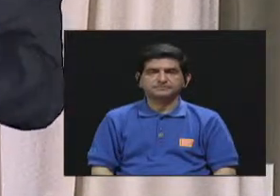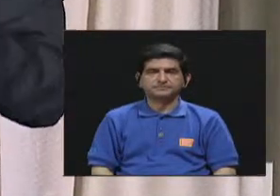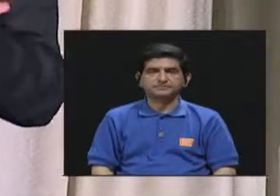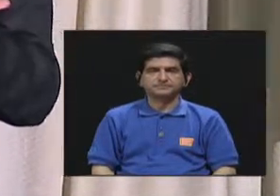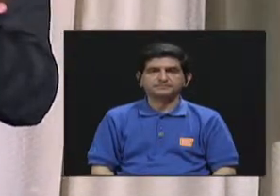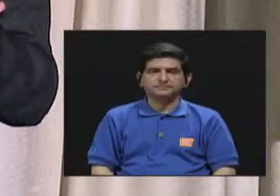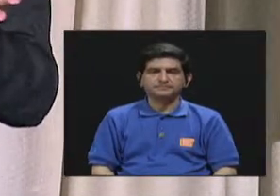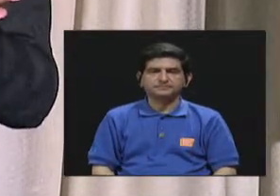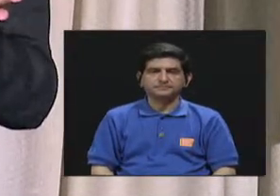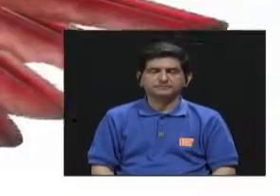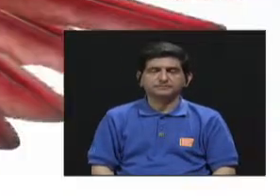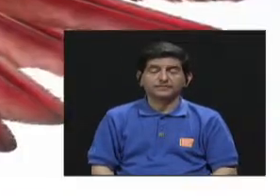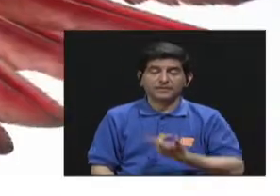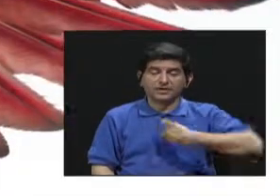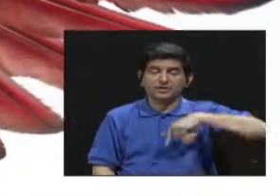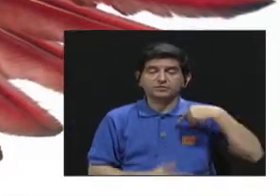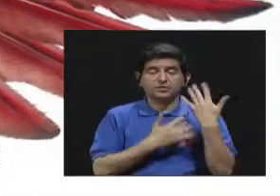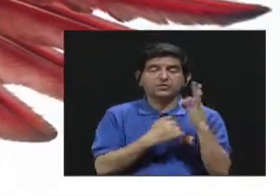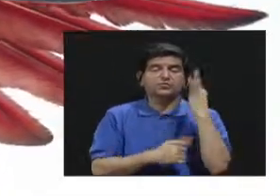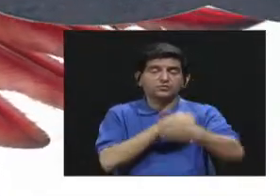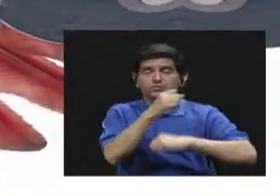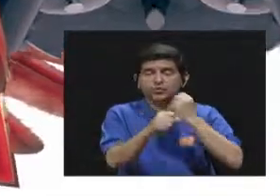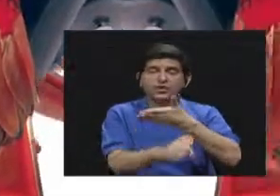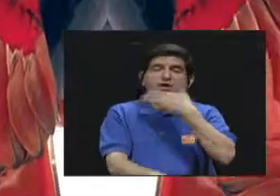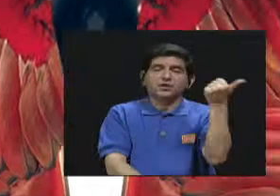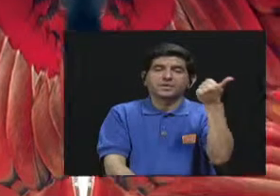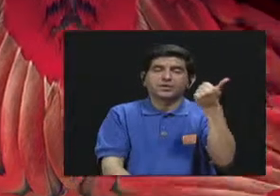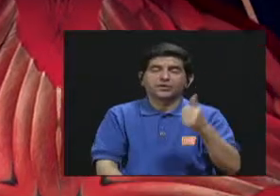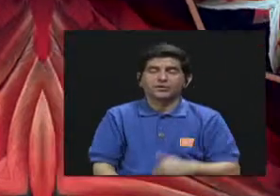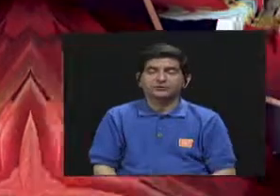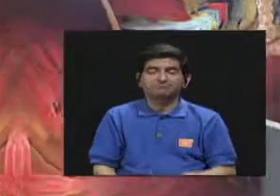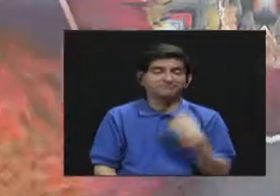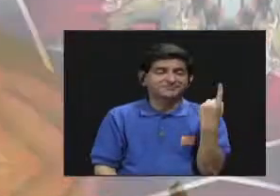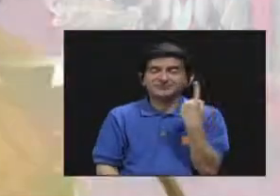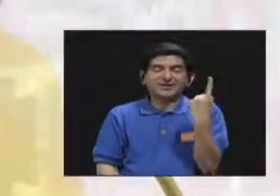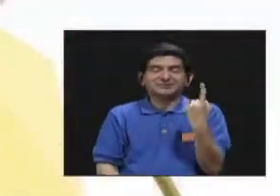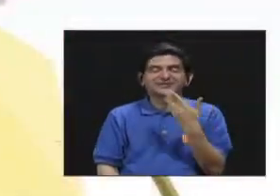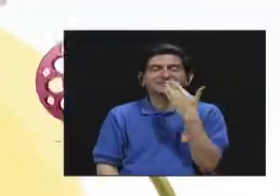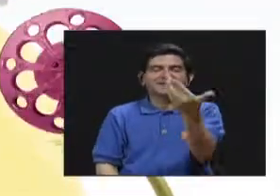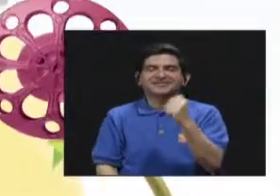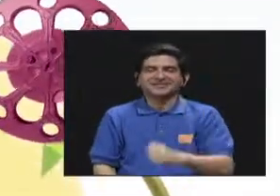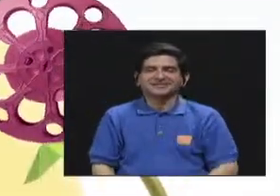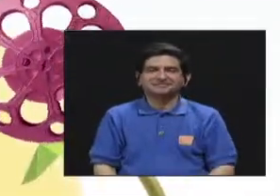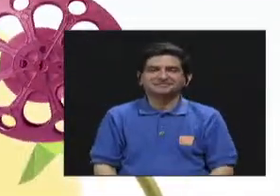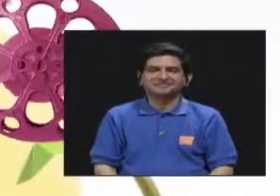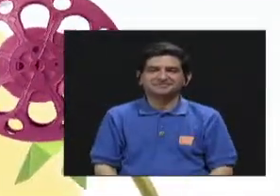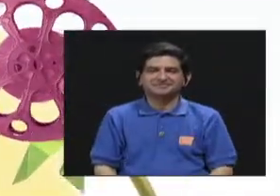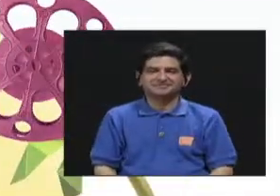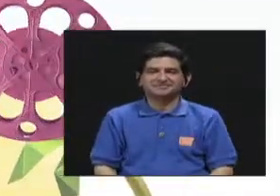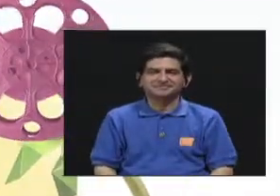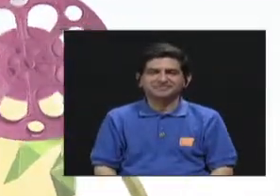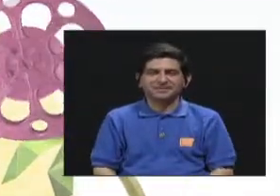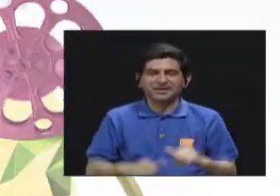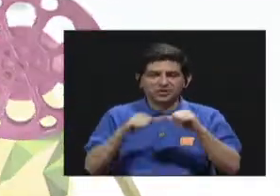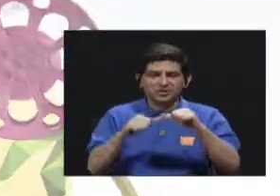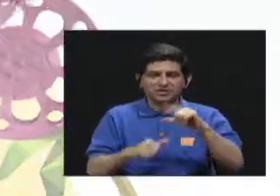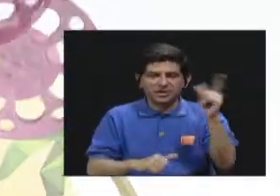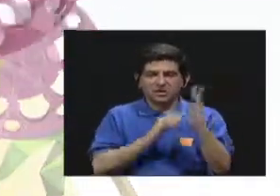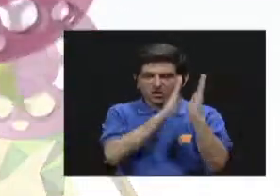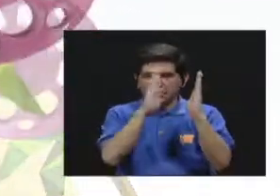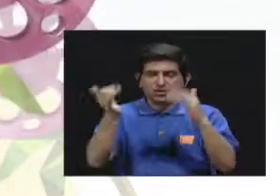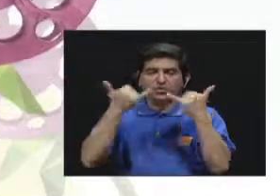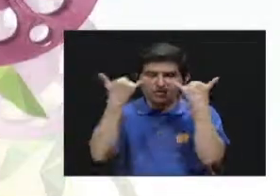Y esperamos que el próximo año sea mejor. Nada más. Gracias. Continuamos el lunes de Cinemateca, y ahora sí,